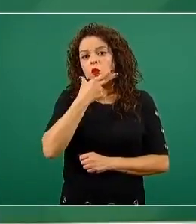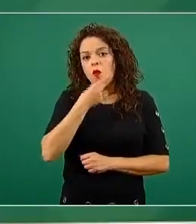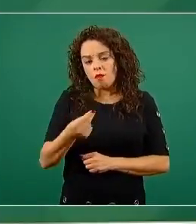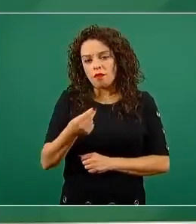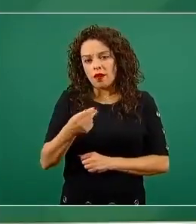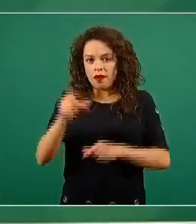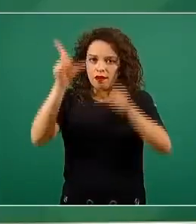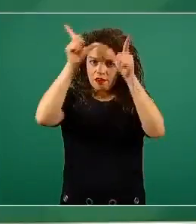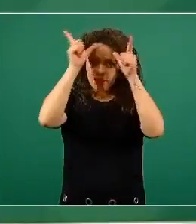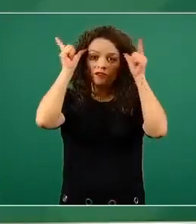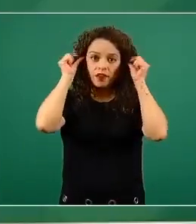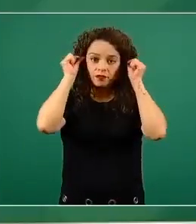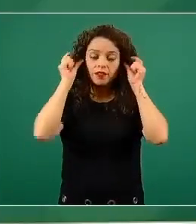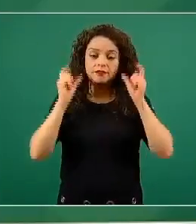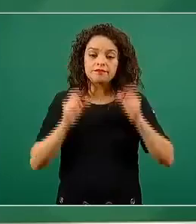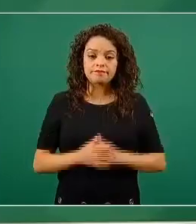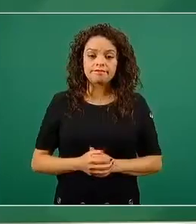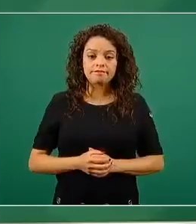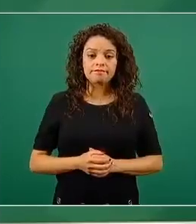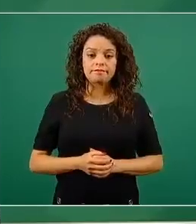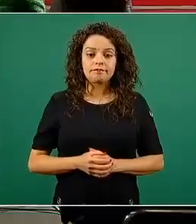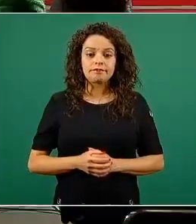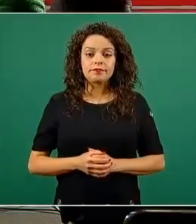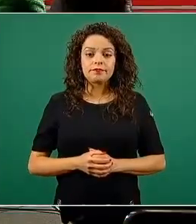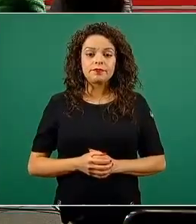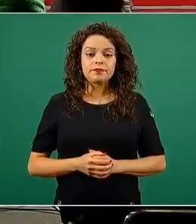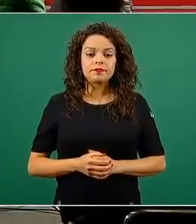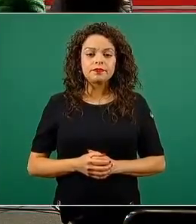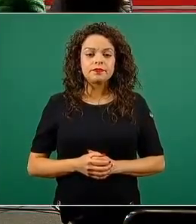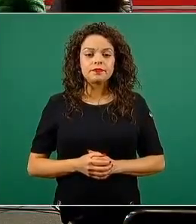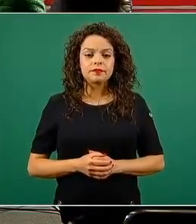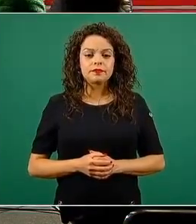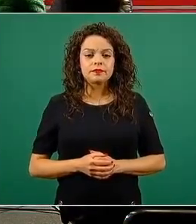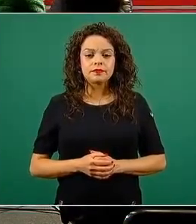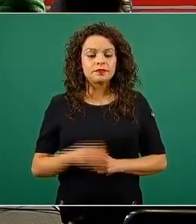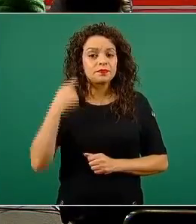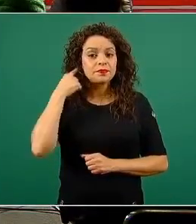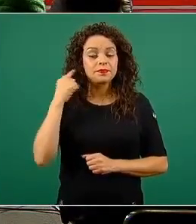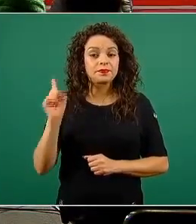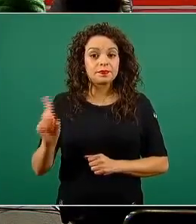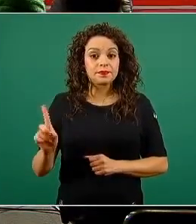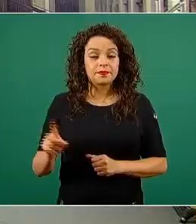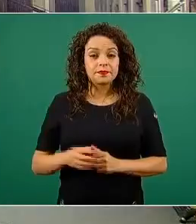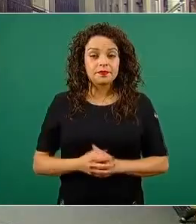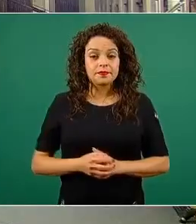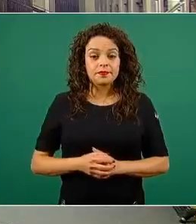Entonces,